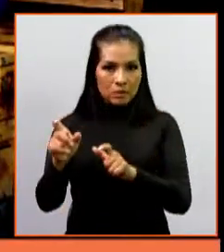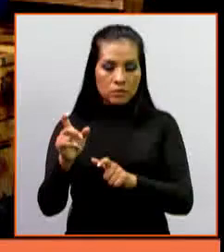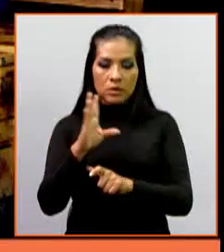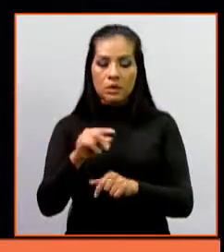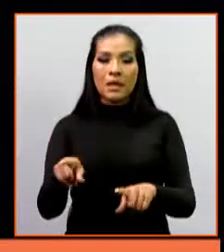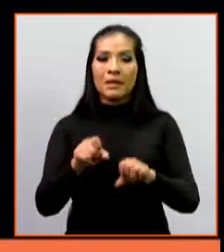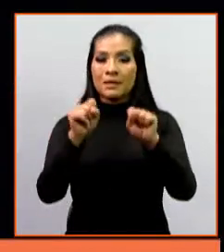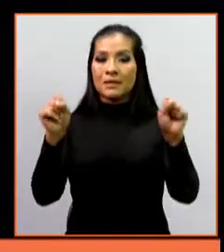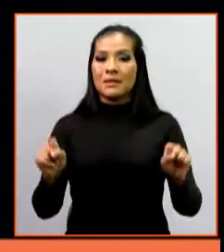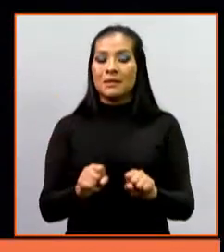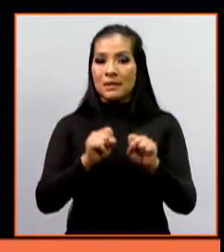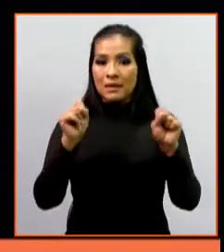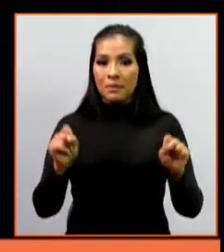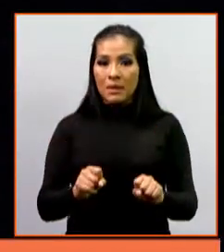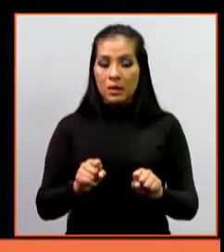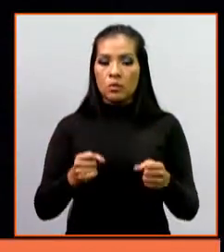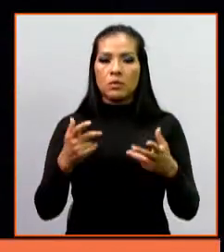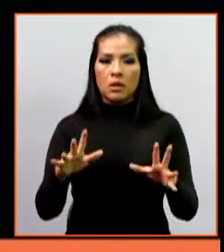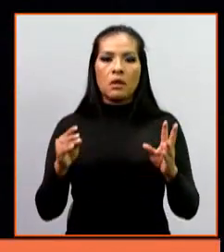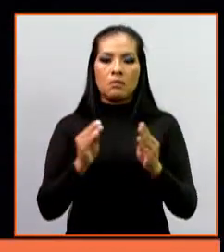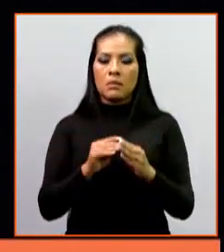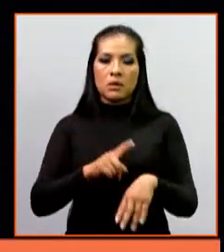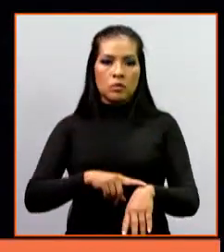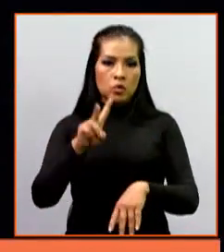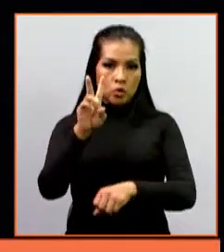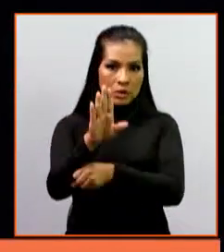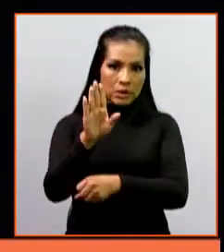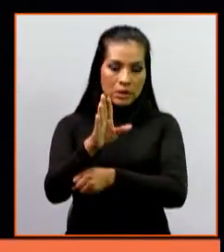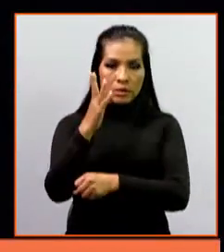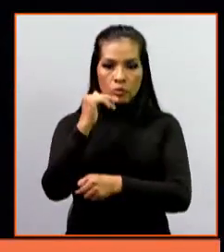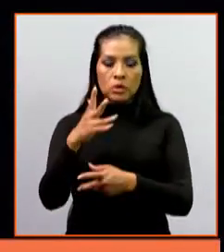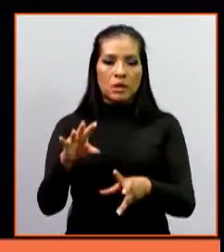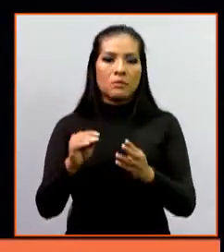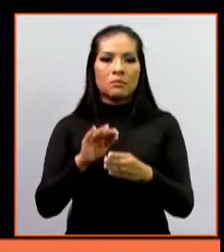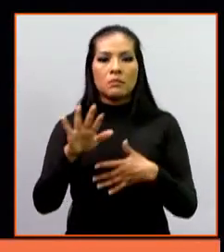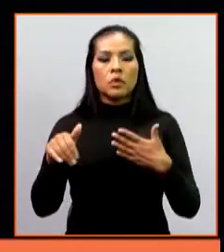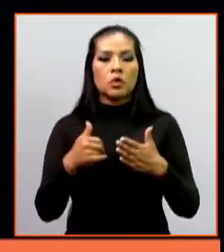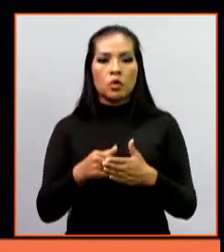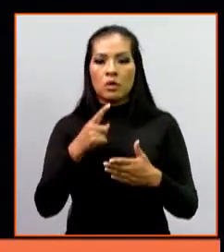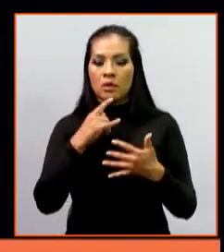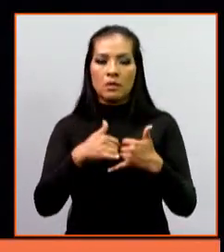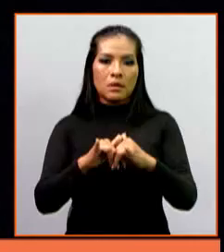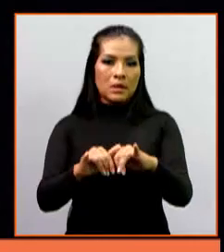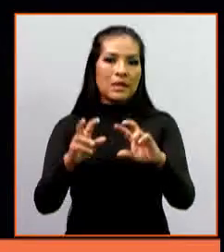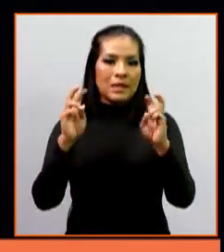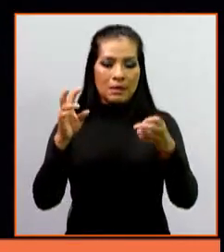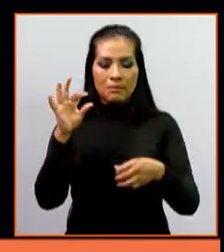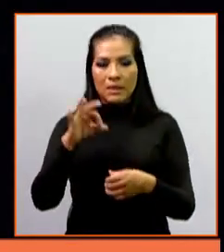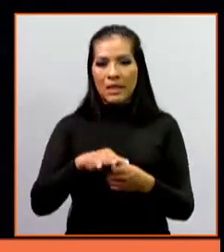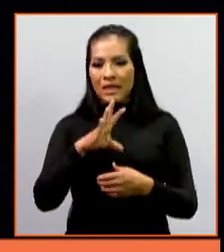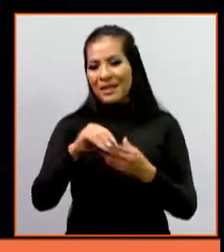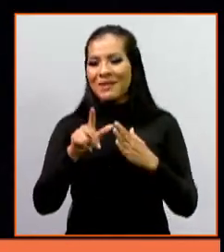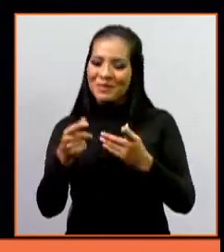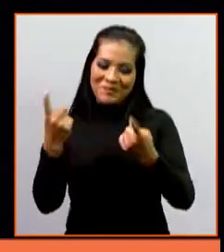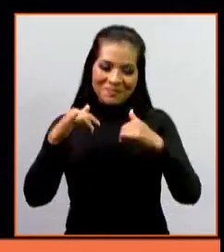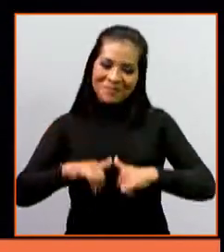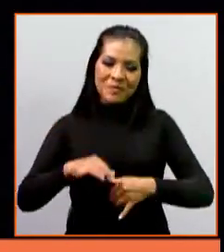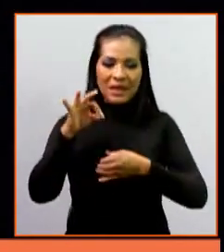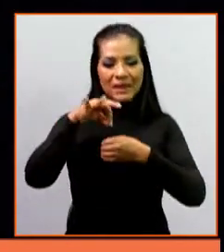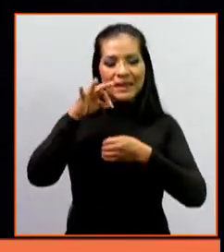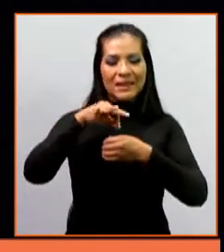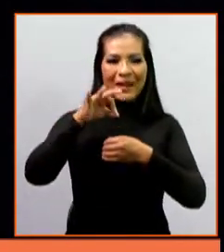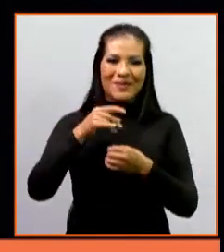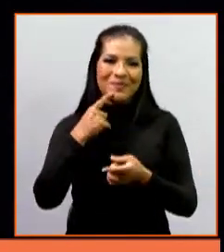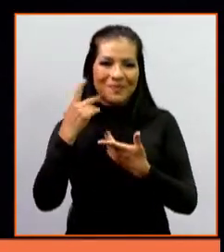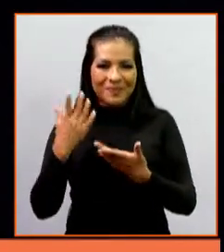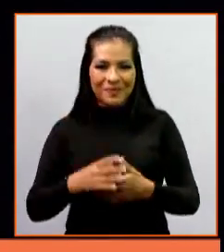día sábado comenzamos 2:30 y terminamos 5:30. Se van a tomar el té y regresan a la obra. Muy bien.